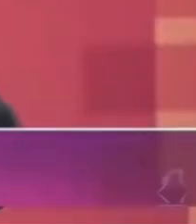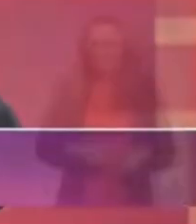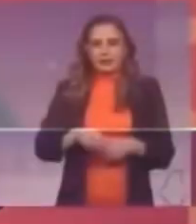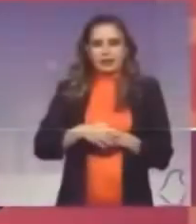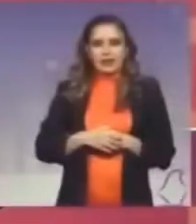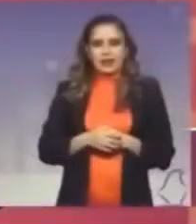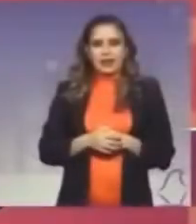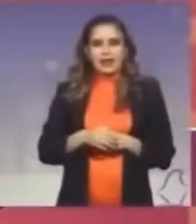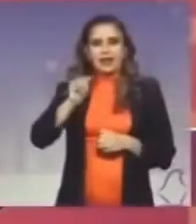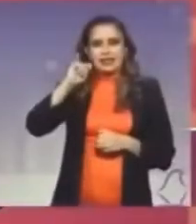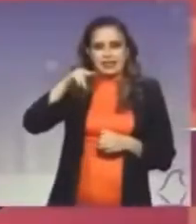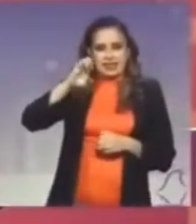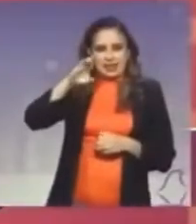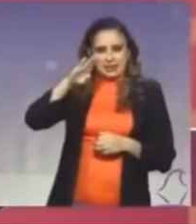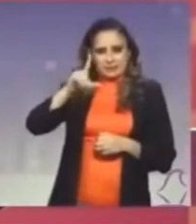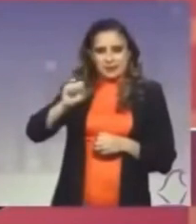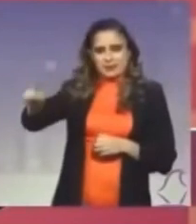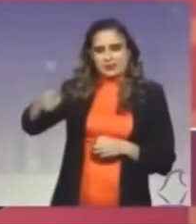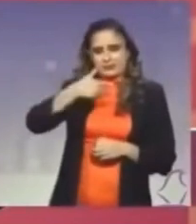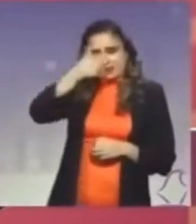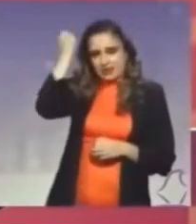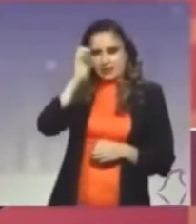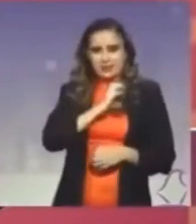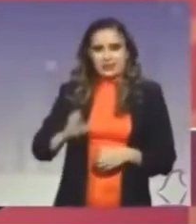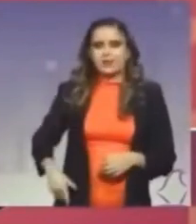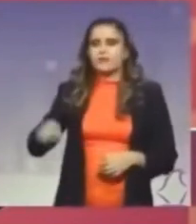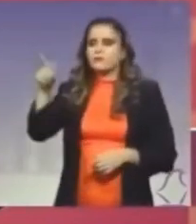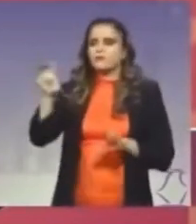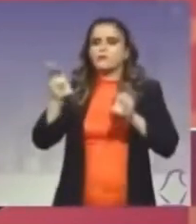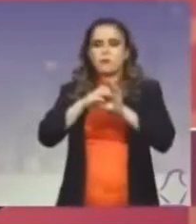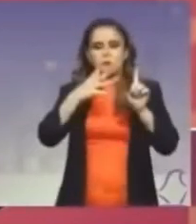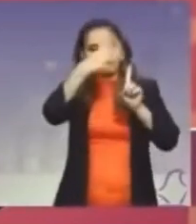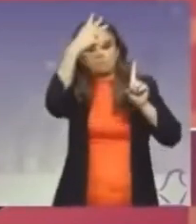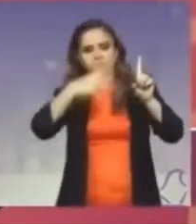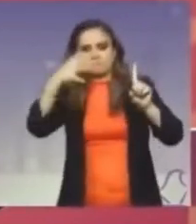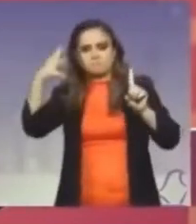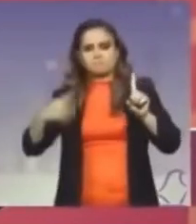aceptación y la inclusión de la comunidad LGBTIQ en la alcaldía?